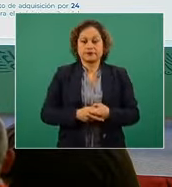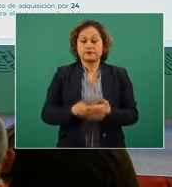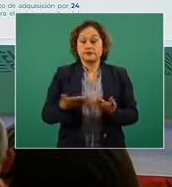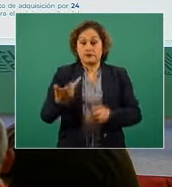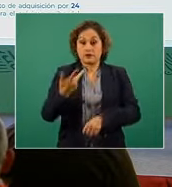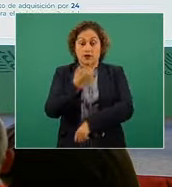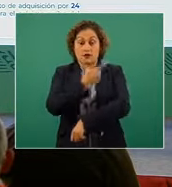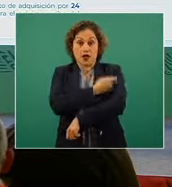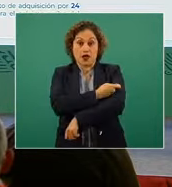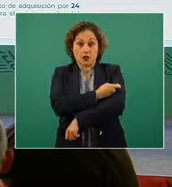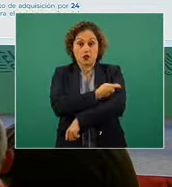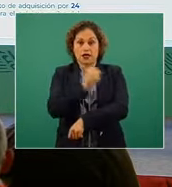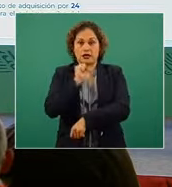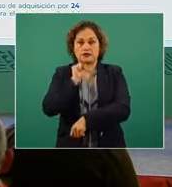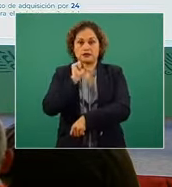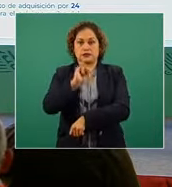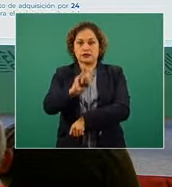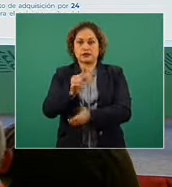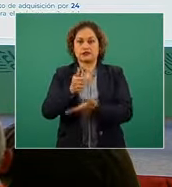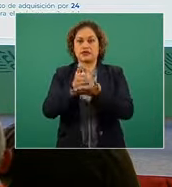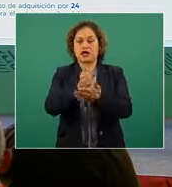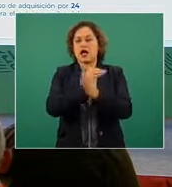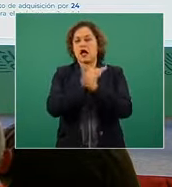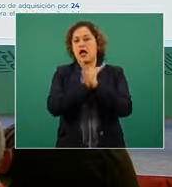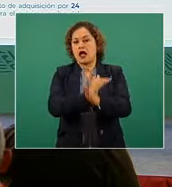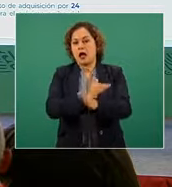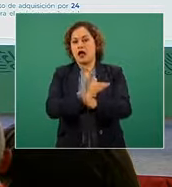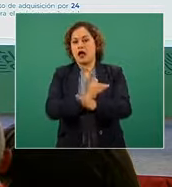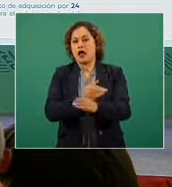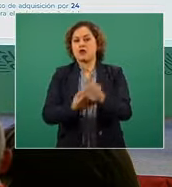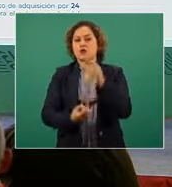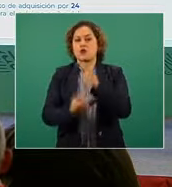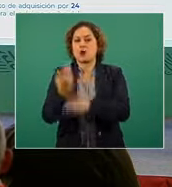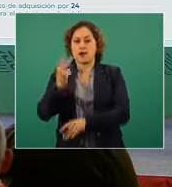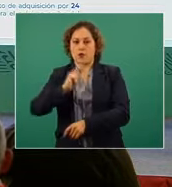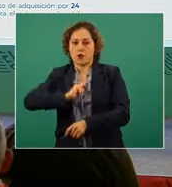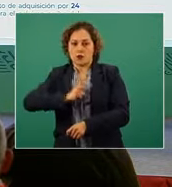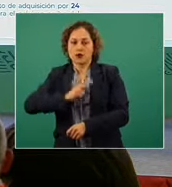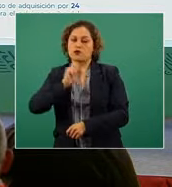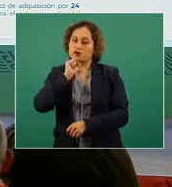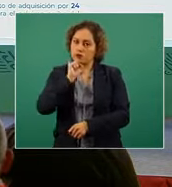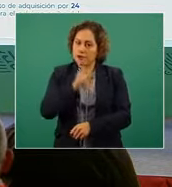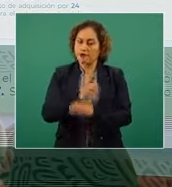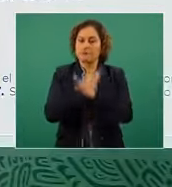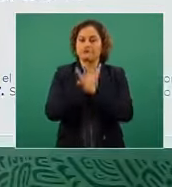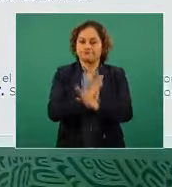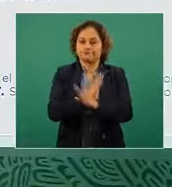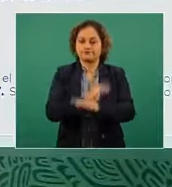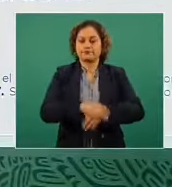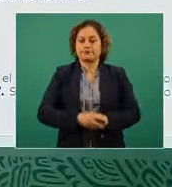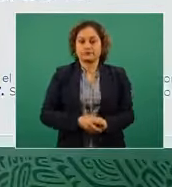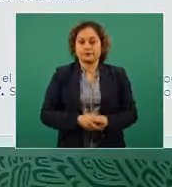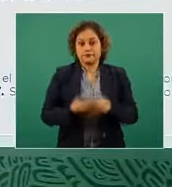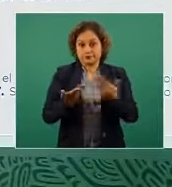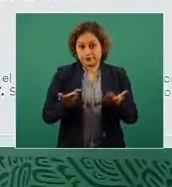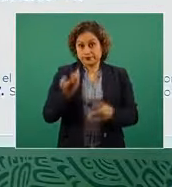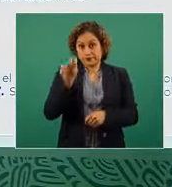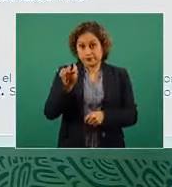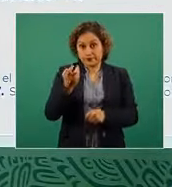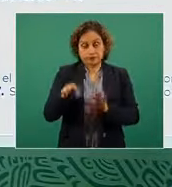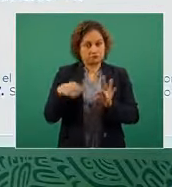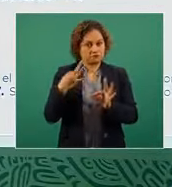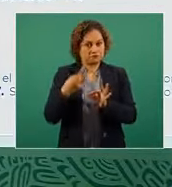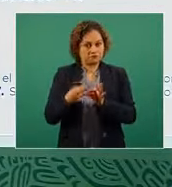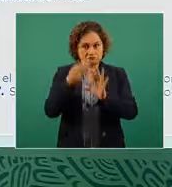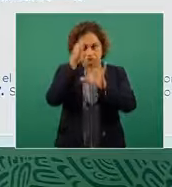nuevas mutaciones del virus. Bueno, todo esto es Pfizer, es la siguiente llegada que tenemos ya